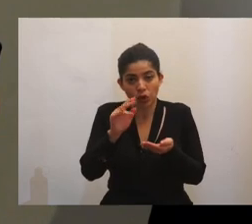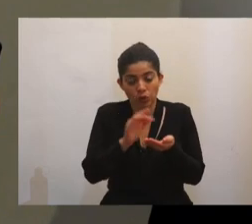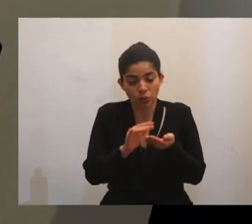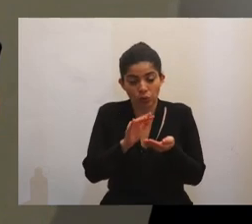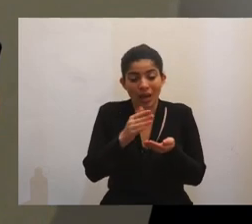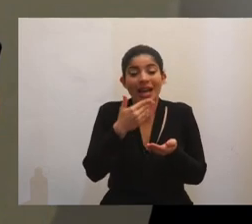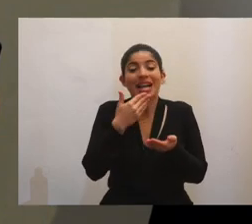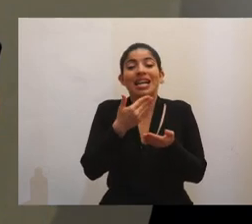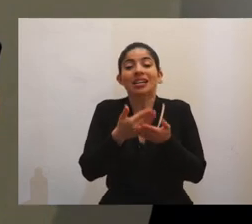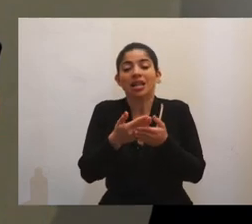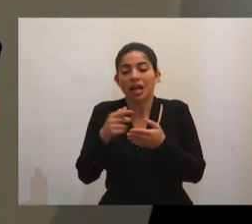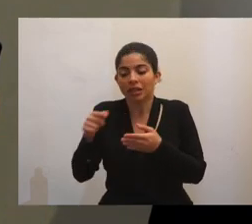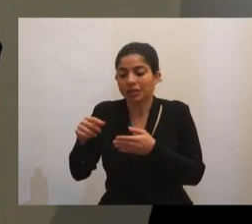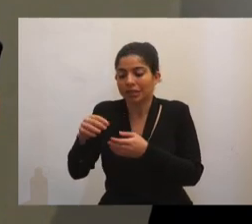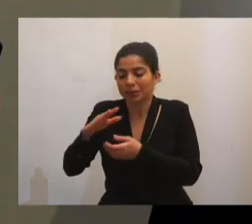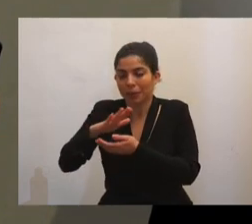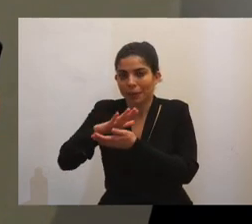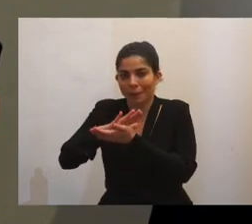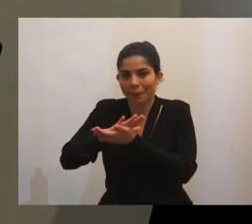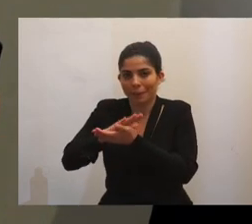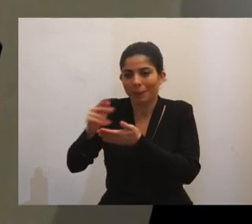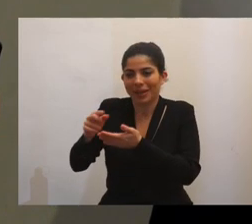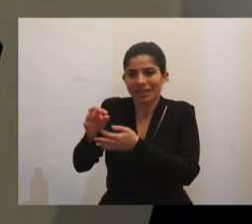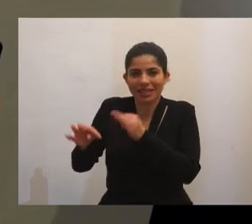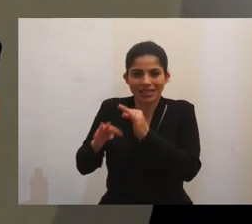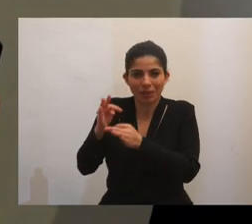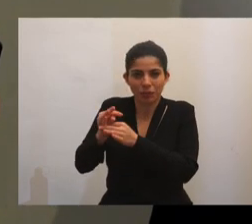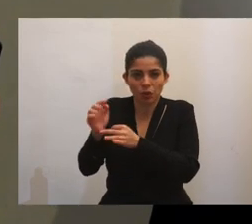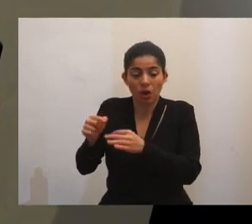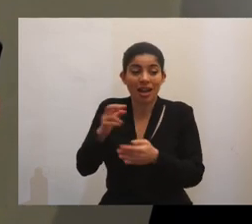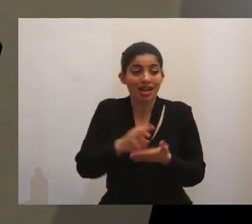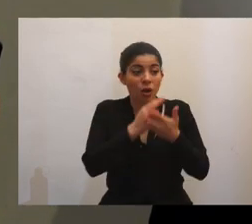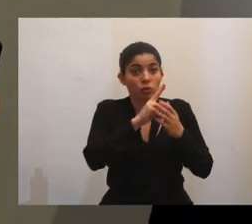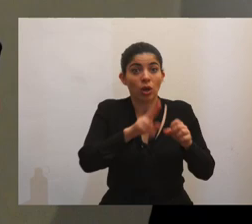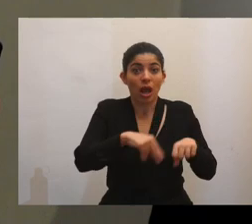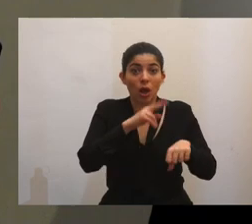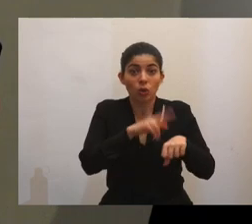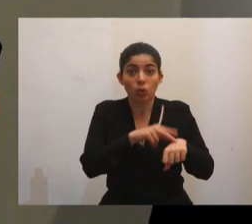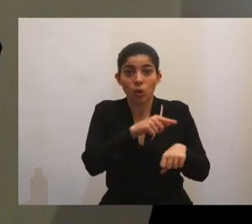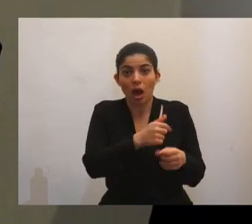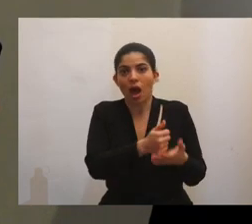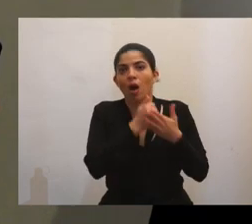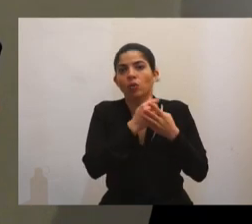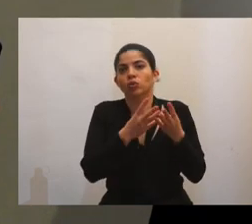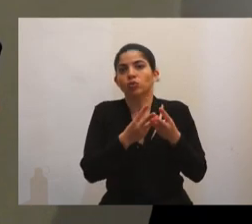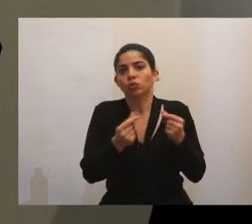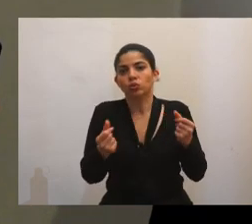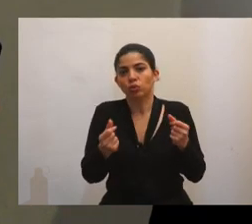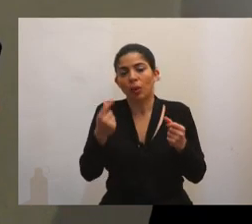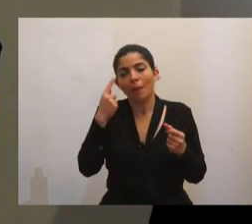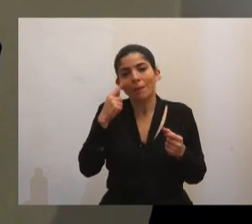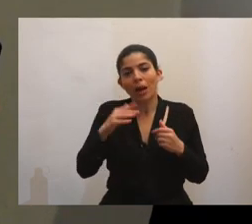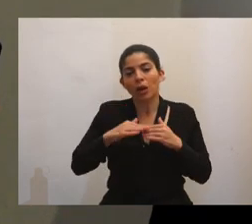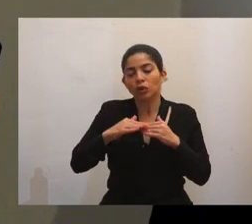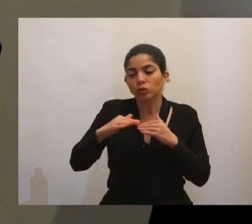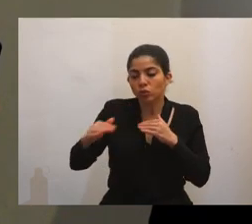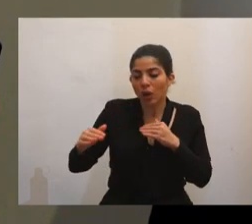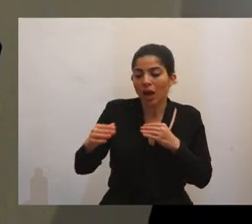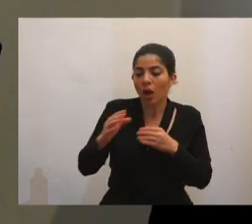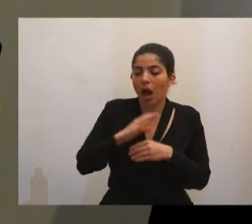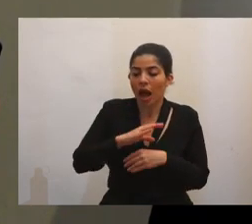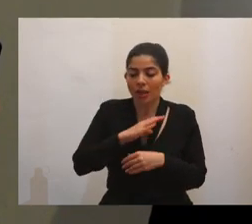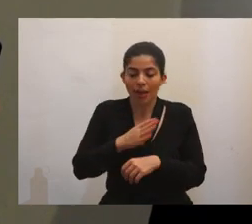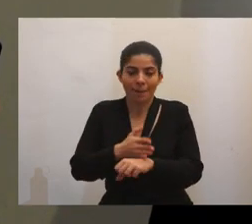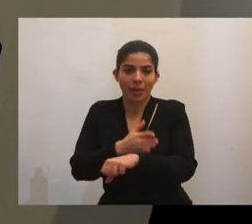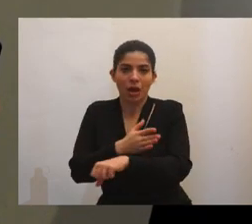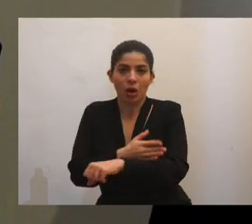sistemas agroforestales, en donde el recurso natural ha sido solución de mejorar su suelo y su calidad y hoy